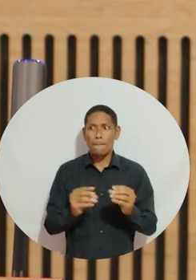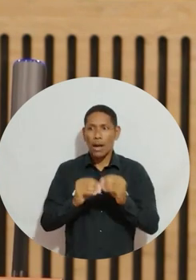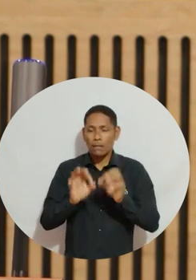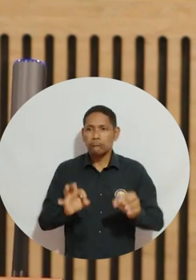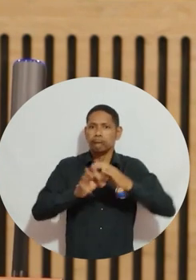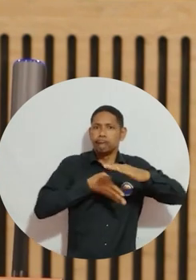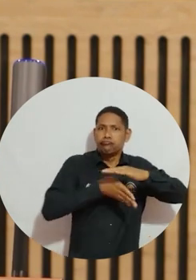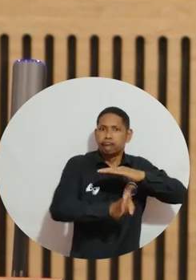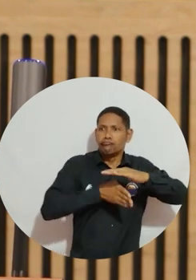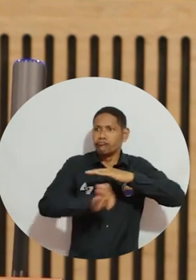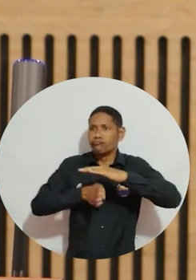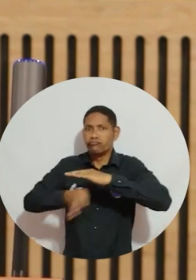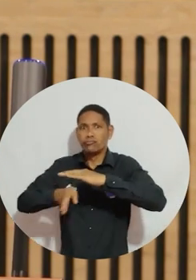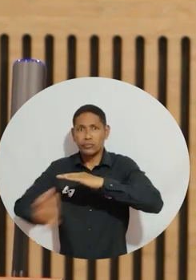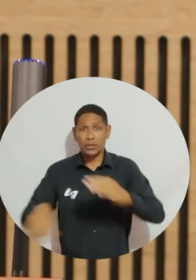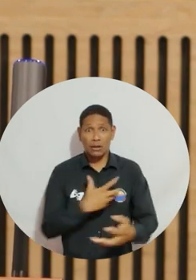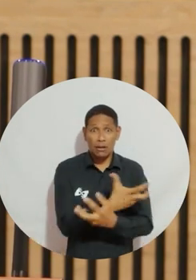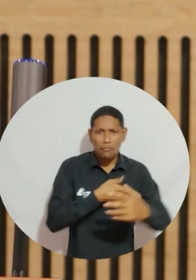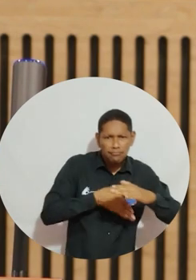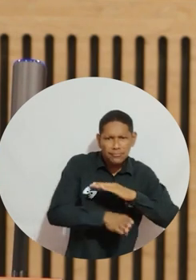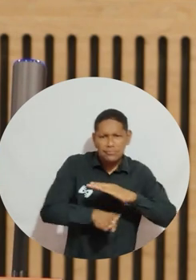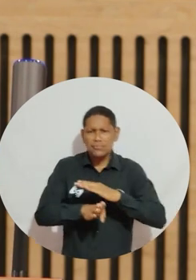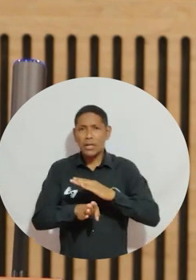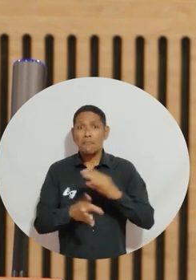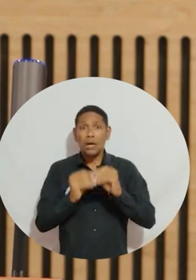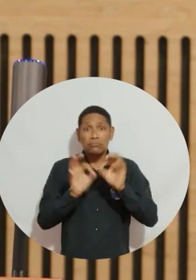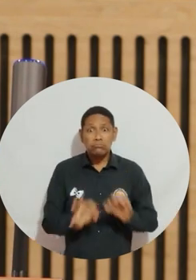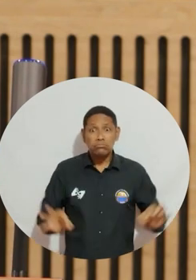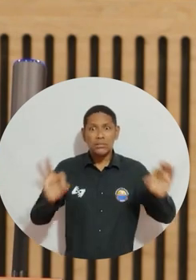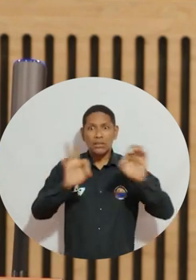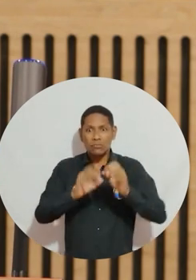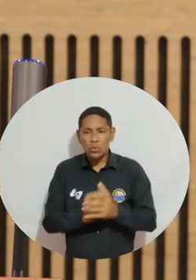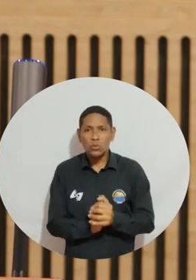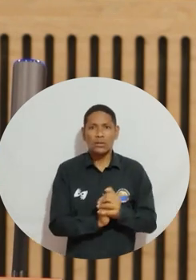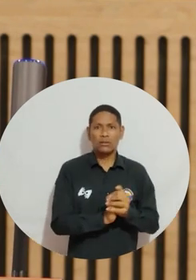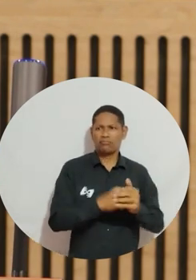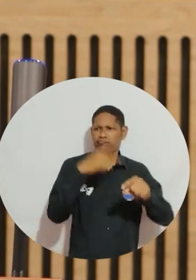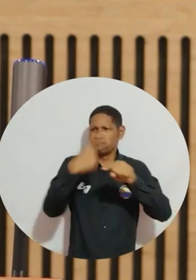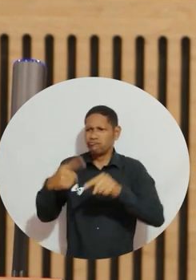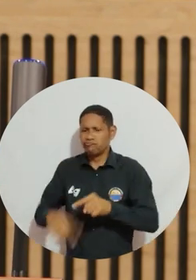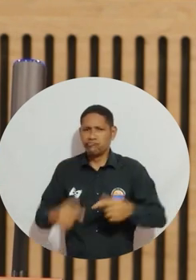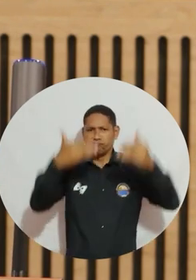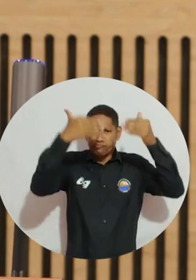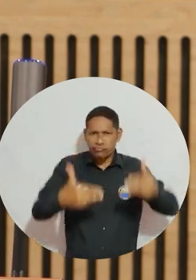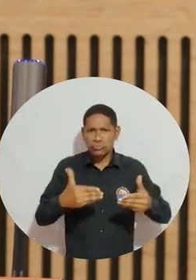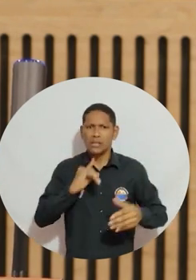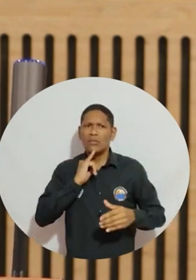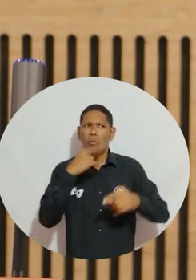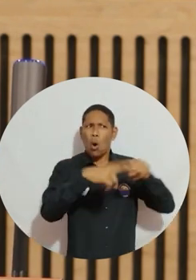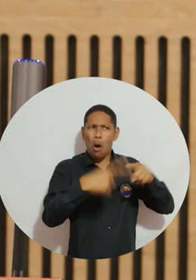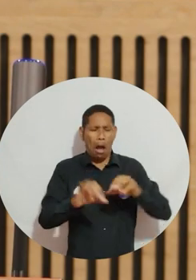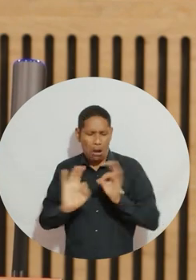el acceso, sino que esa accesibilidad implique también que elimine barreras como los costos, como el idioma, pero también